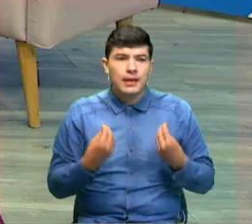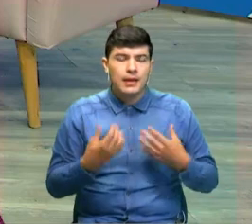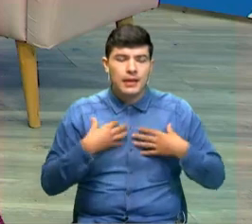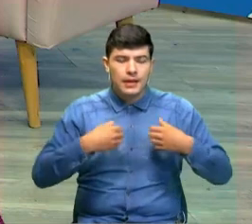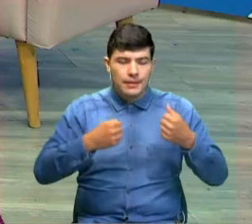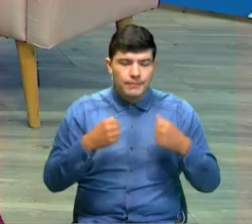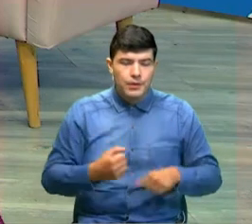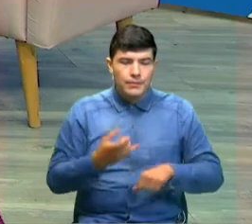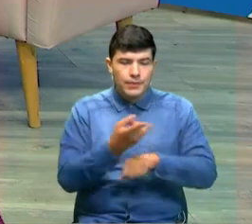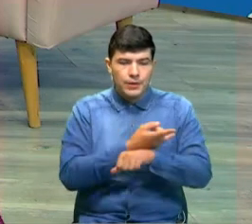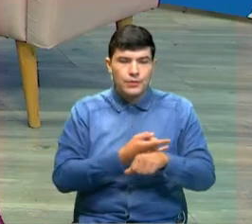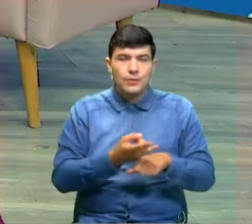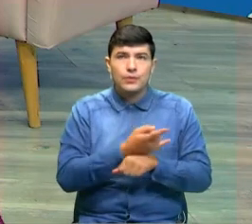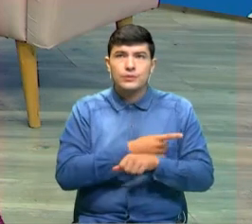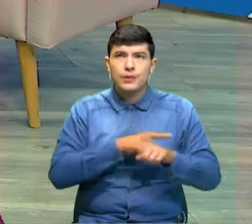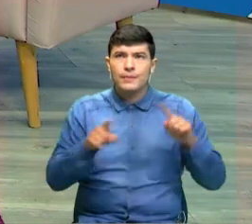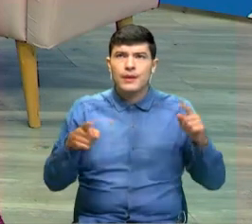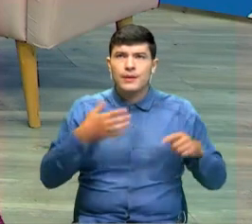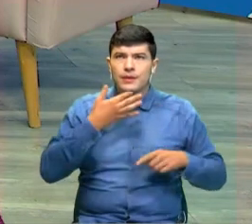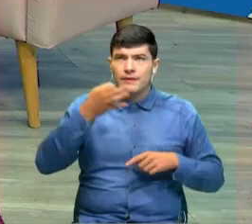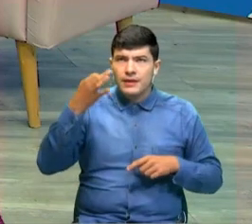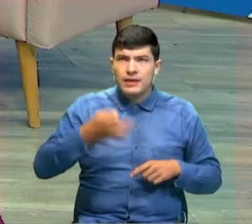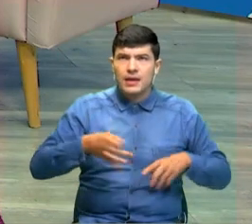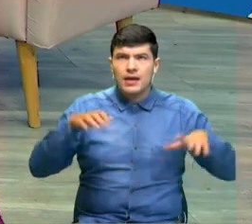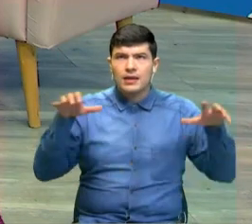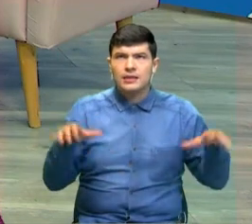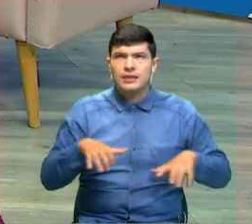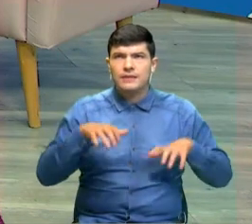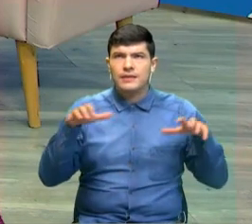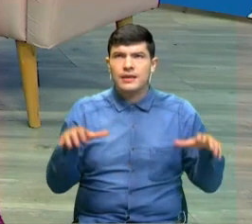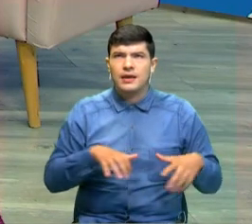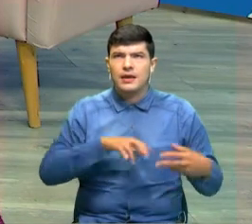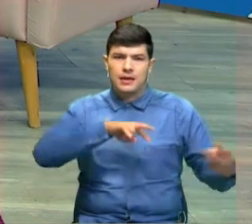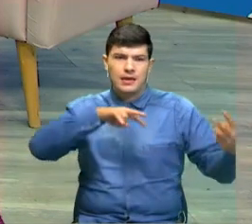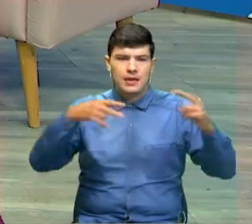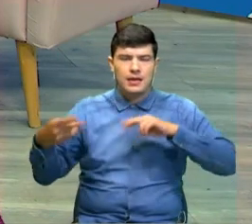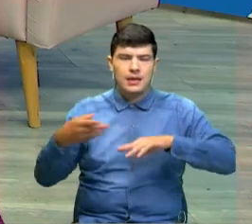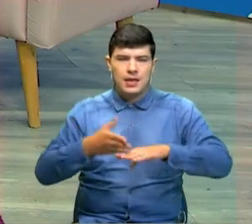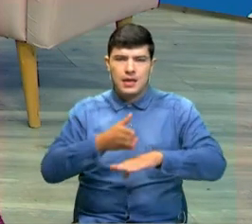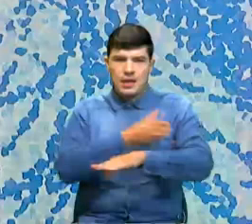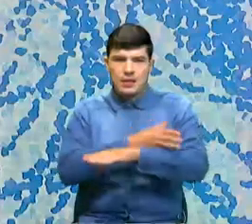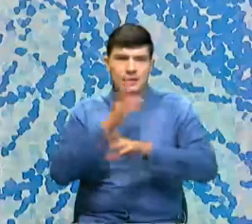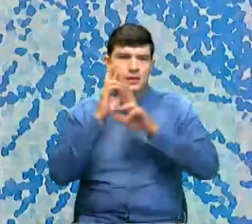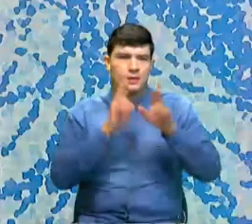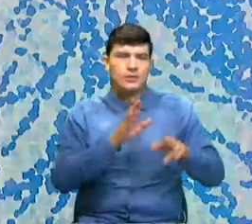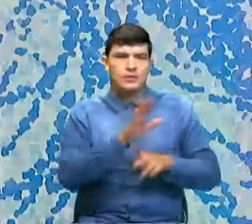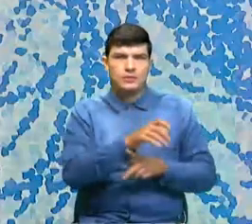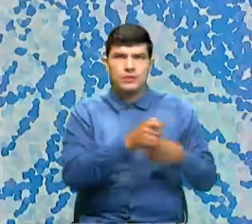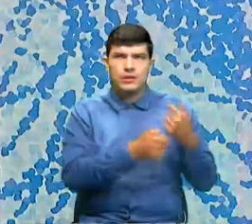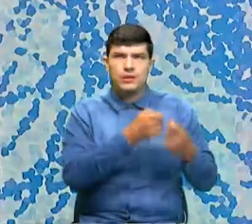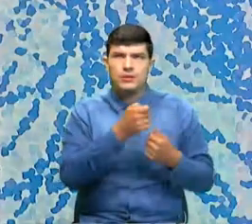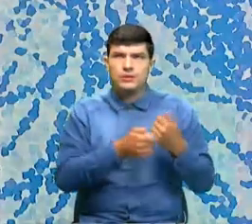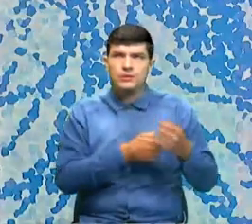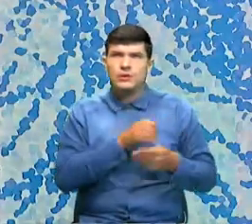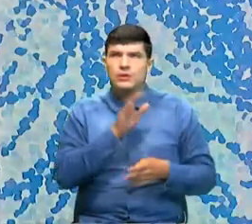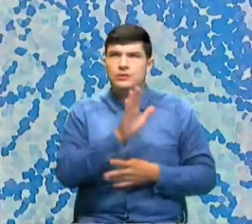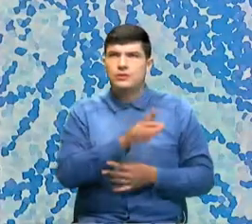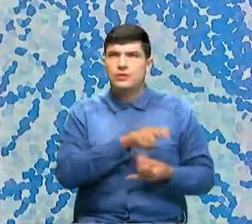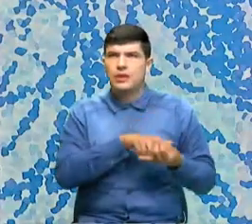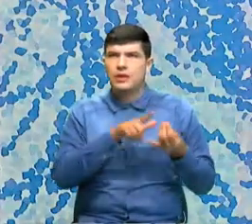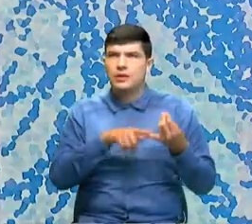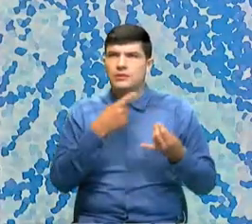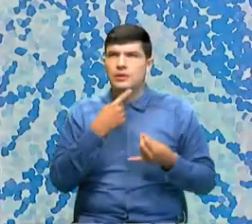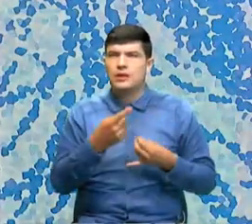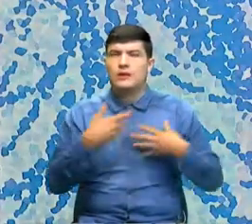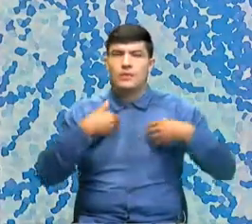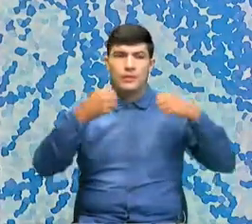uso, pero que sea una actividad totalmente diferente a la preestablecida en el negocio. En este caso, que el